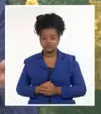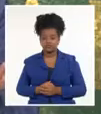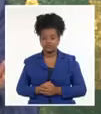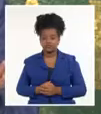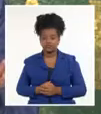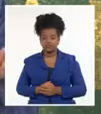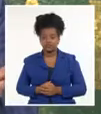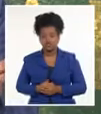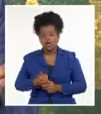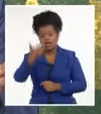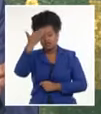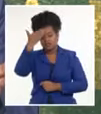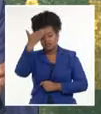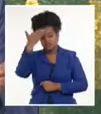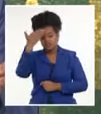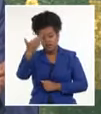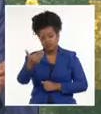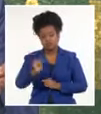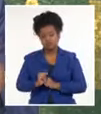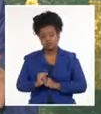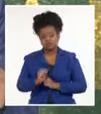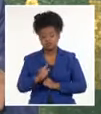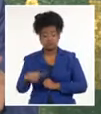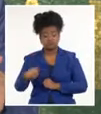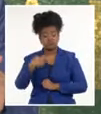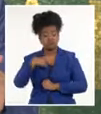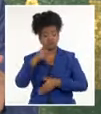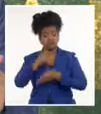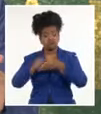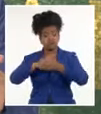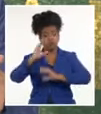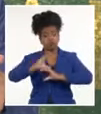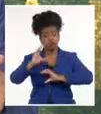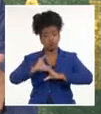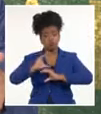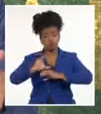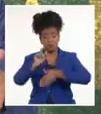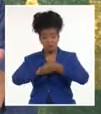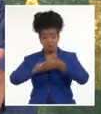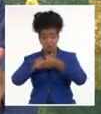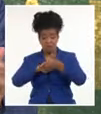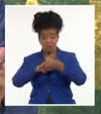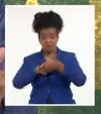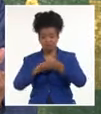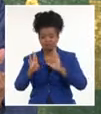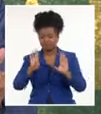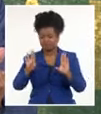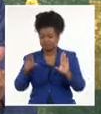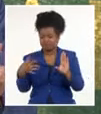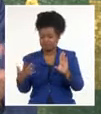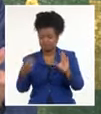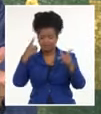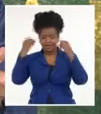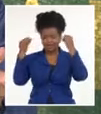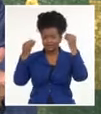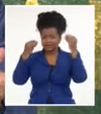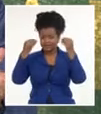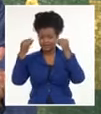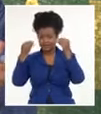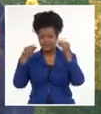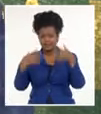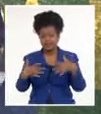Nosotros tenemos una agenda planteada para la cumbre, que está enmarcada en hacer un análisis, por supuesto, de la coyuntura